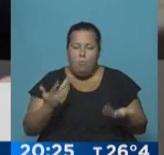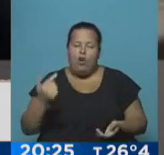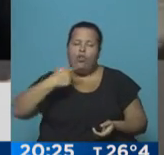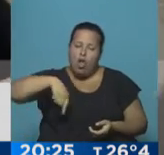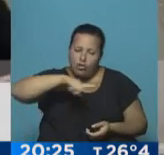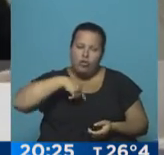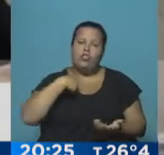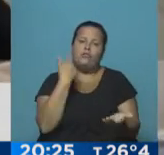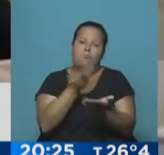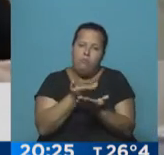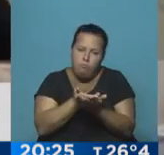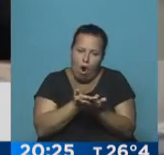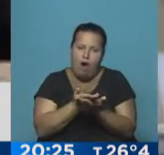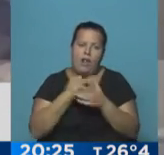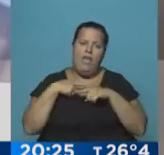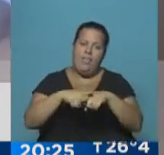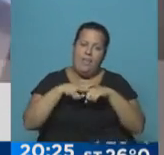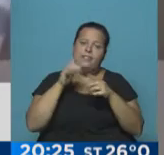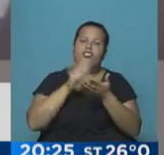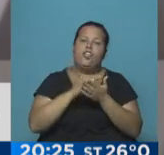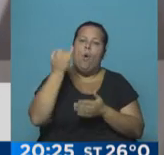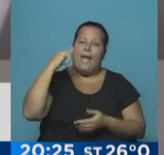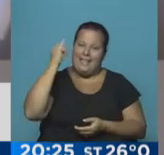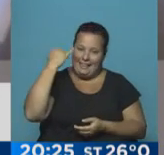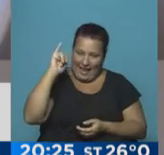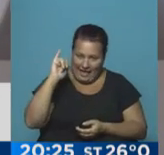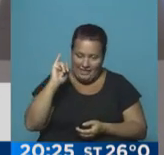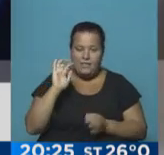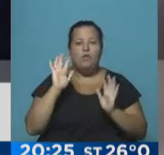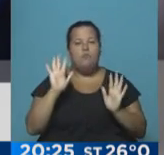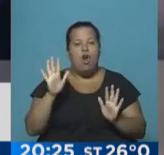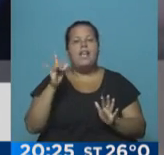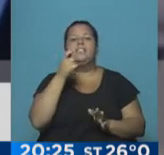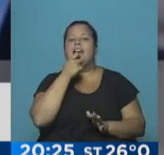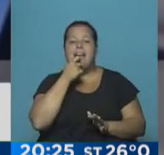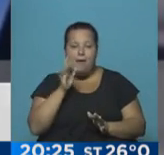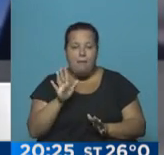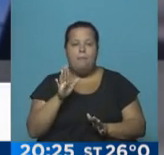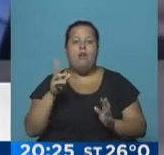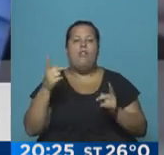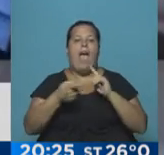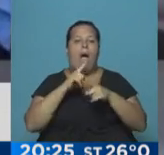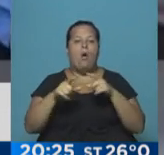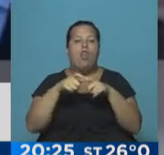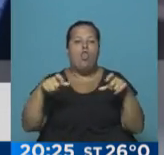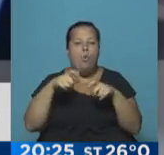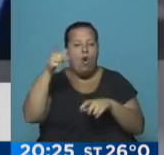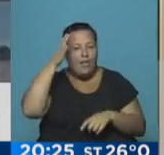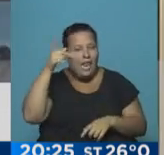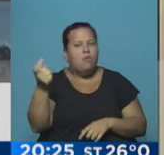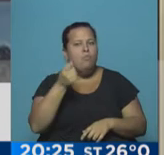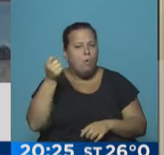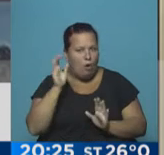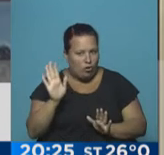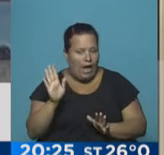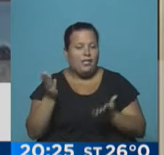nosotros estamos planteando la discusión en torno de los intereses, por eso es que el ejemplo del acuerdo con los bonistas italianos es muy